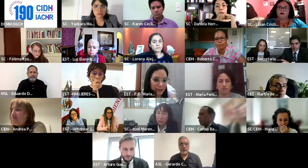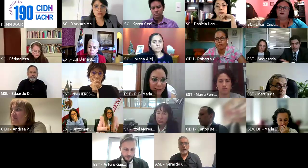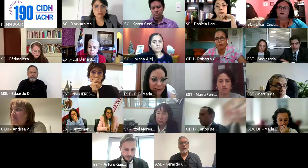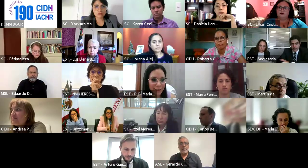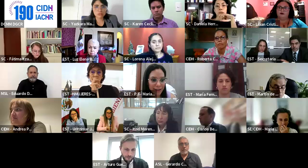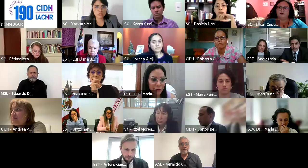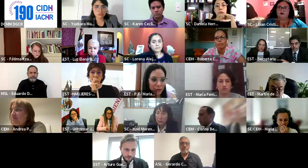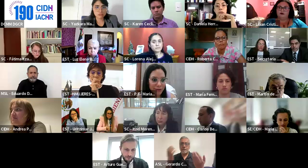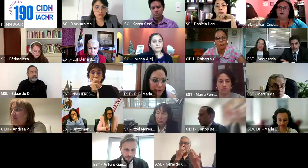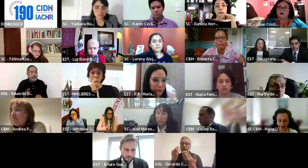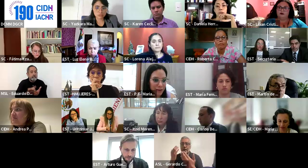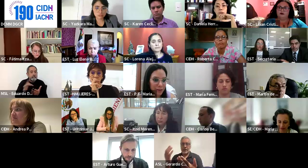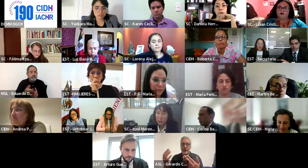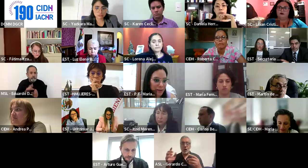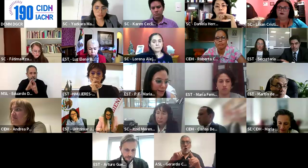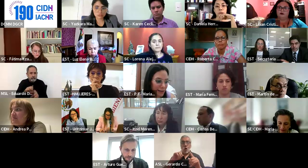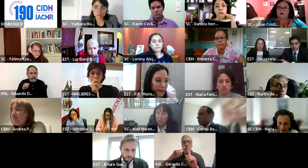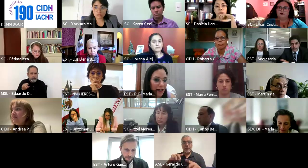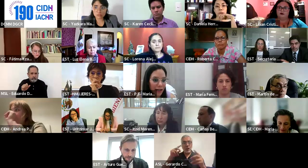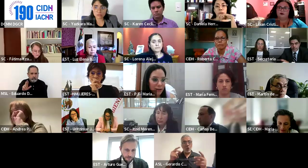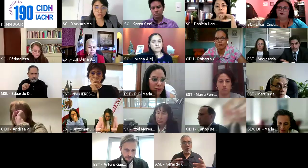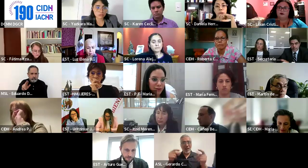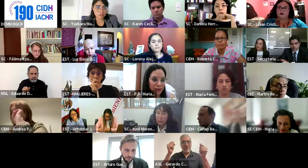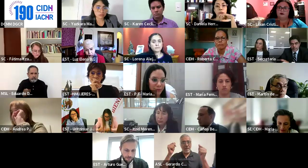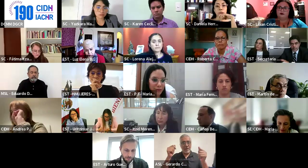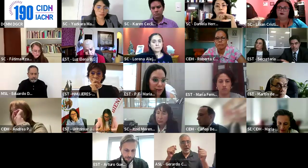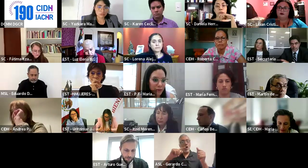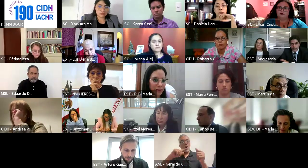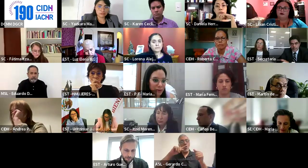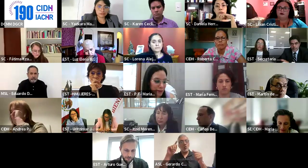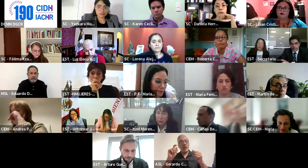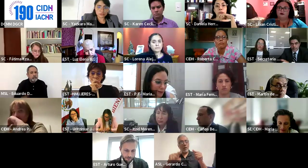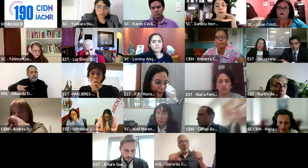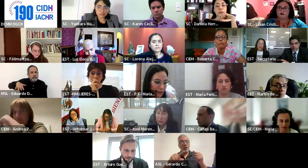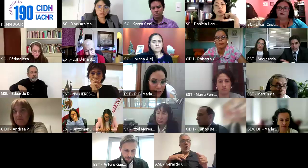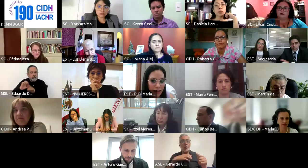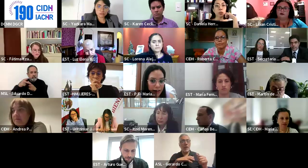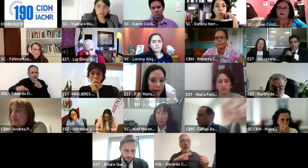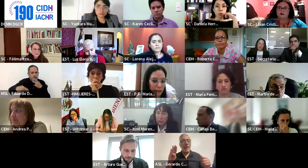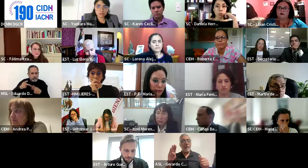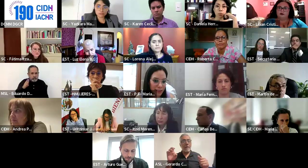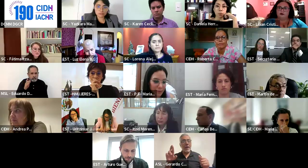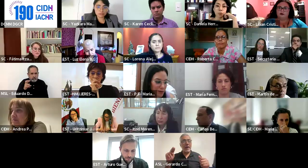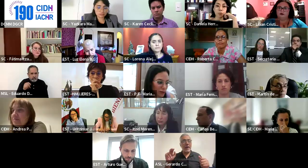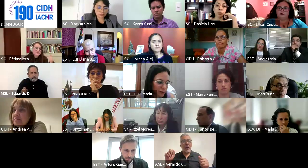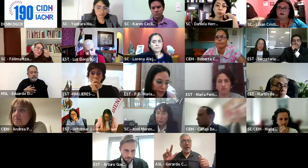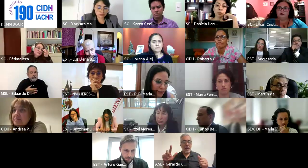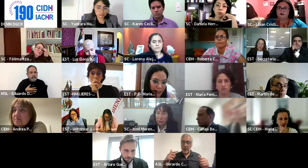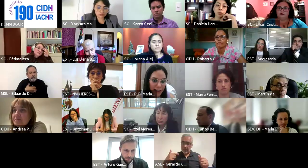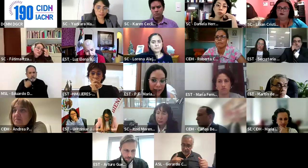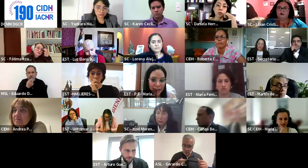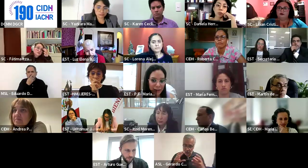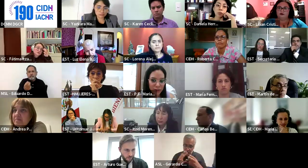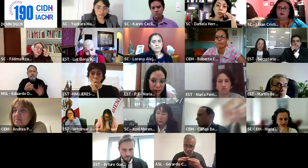Muchas gracias. Contestando rápidamente a los cuestionamientos del comisionado Bernal, nos gustaría